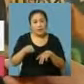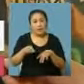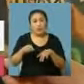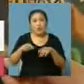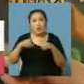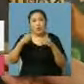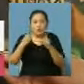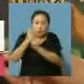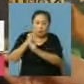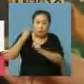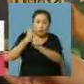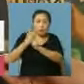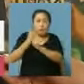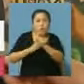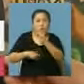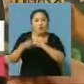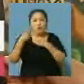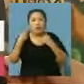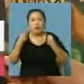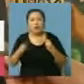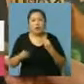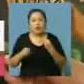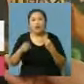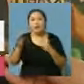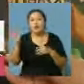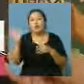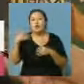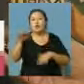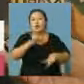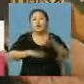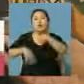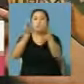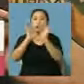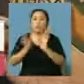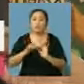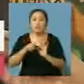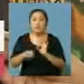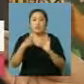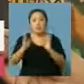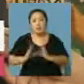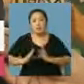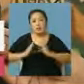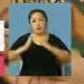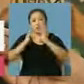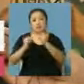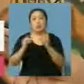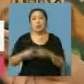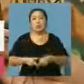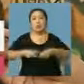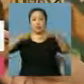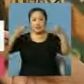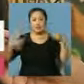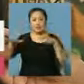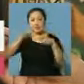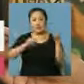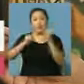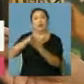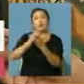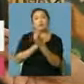en pleno trabajo para formular todos aquellos proyectos que sirvan de herramienta para el crecimiento de la